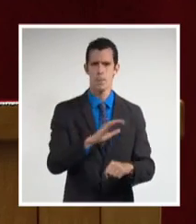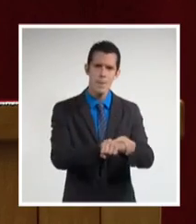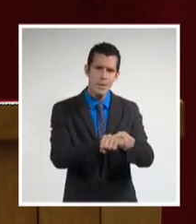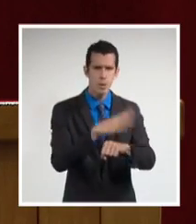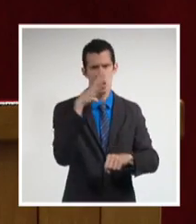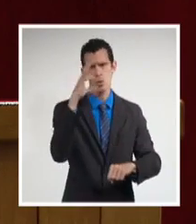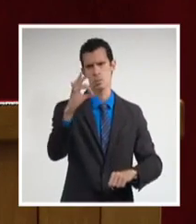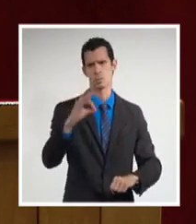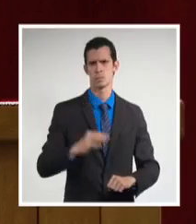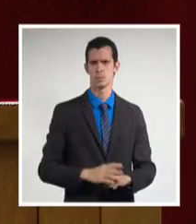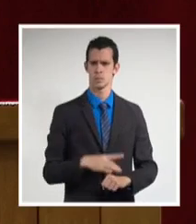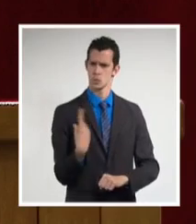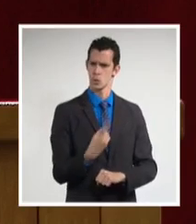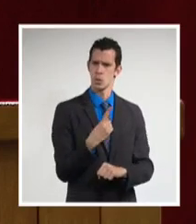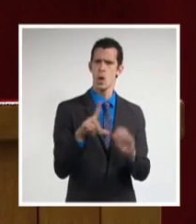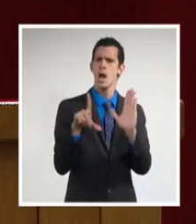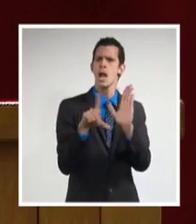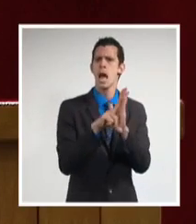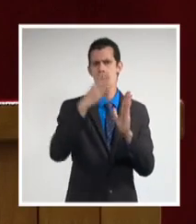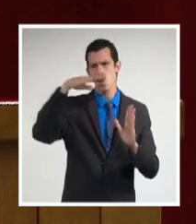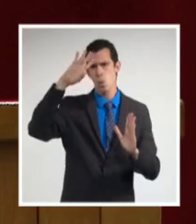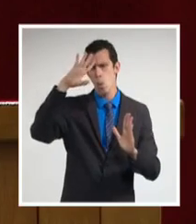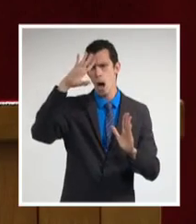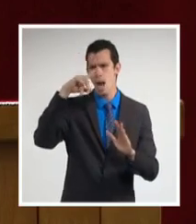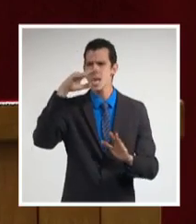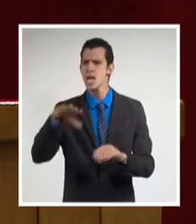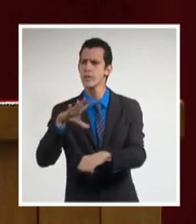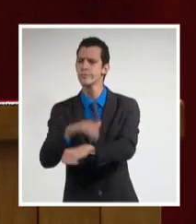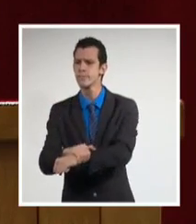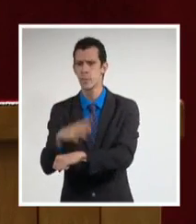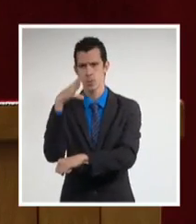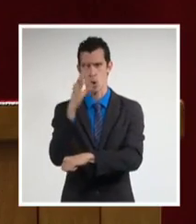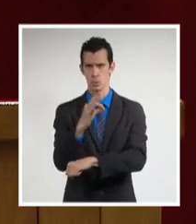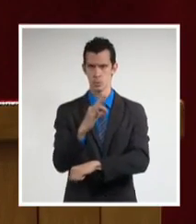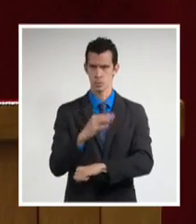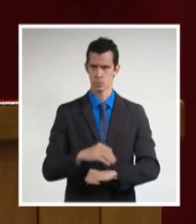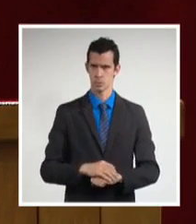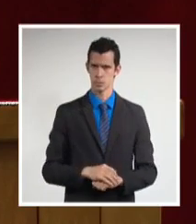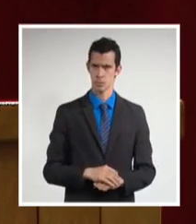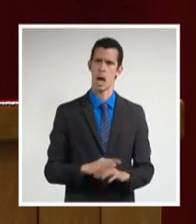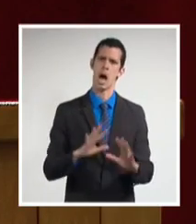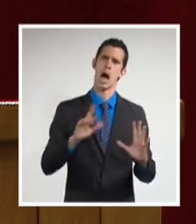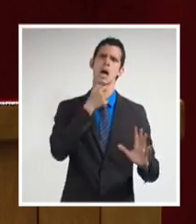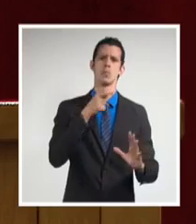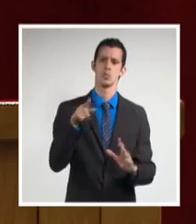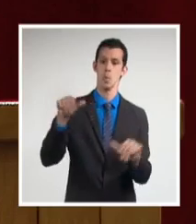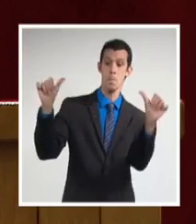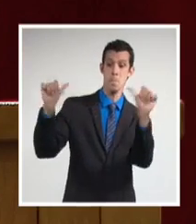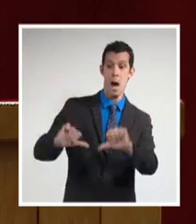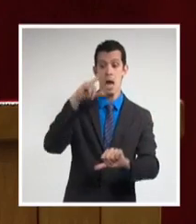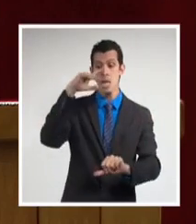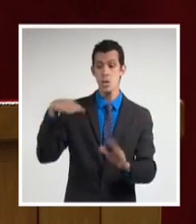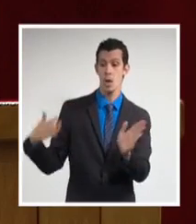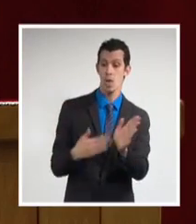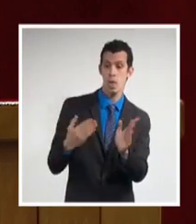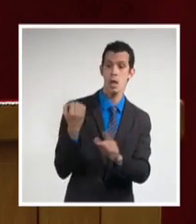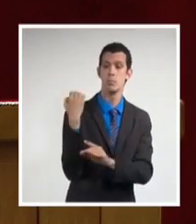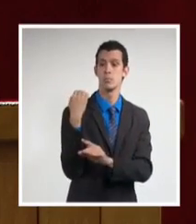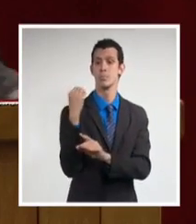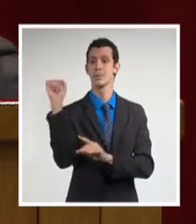cubana no encarcela a niños. Tenemos escuelas de formación integral para la atención a menores. Basta ya de